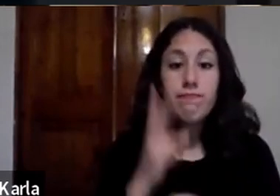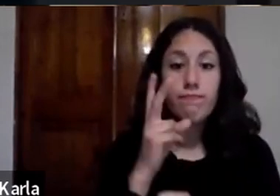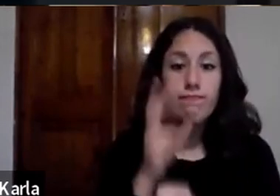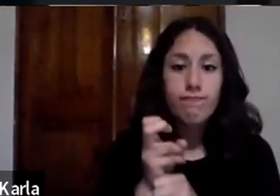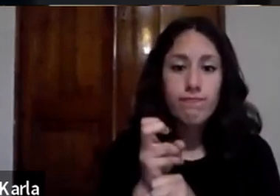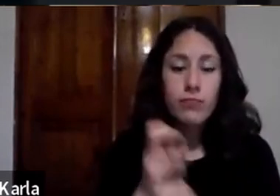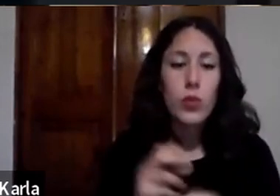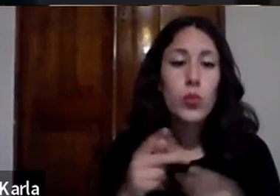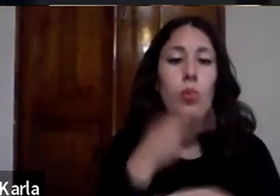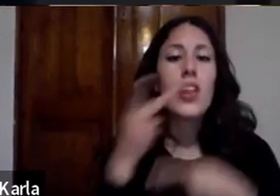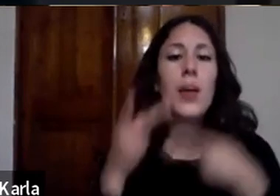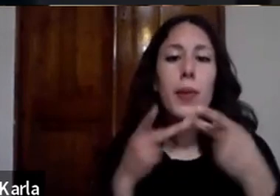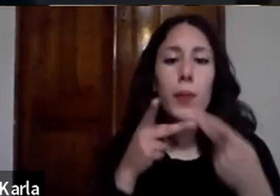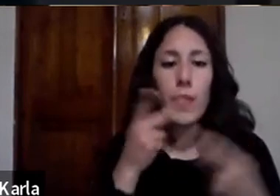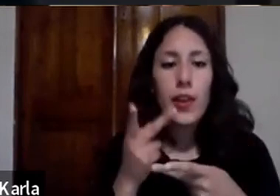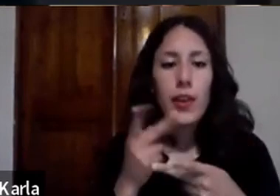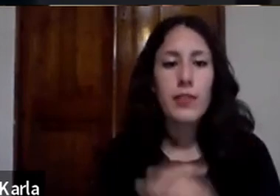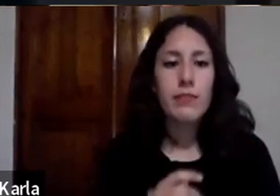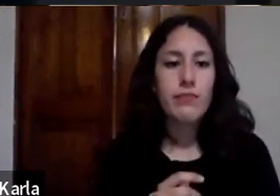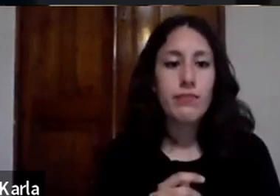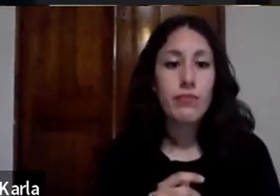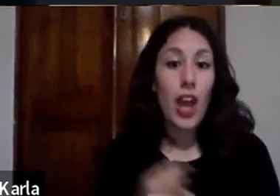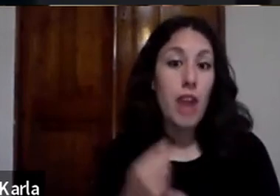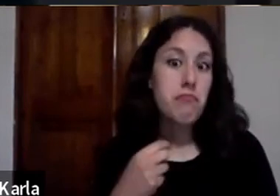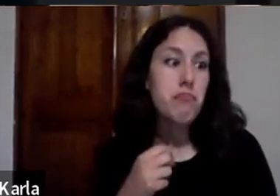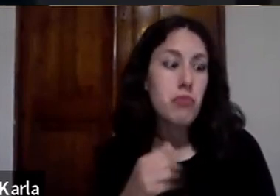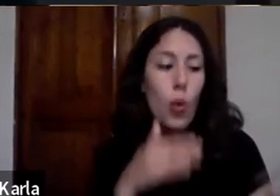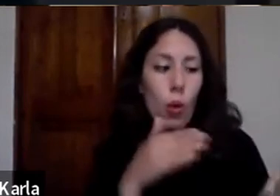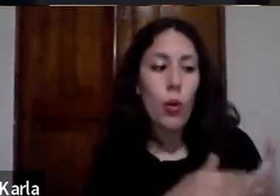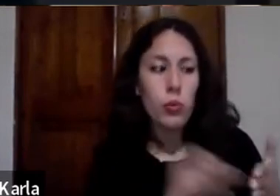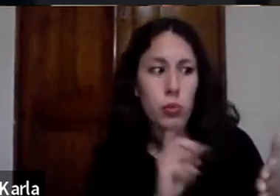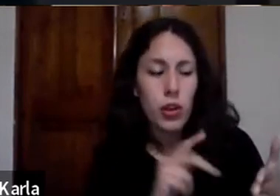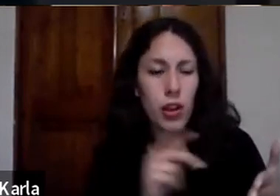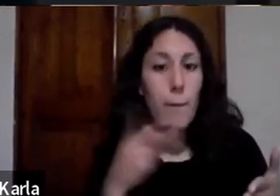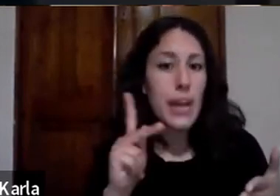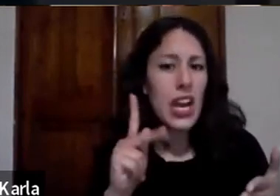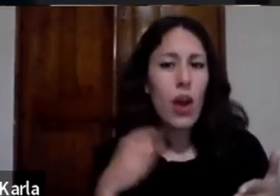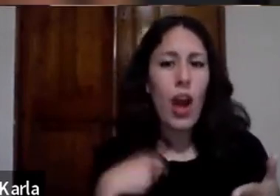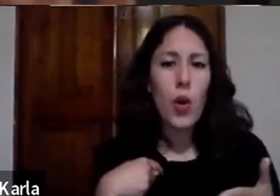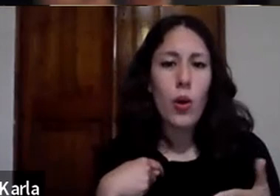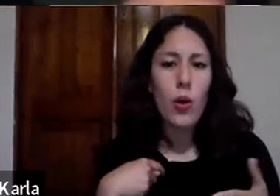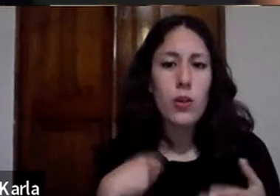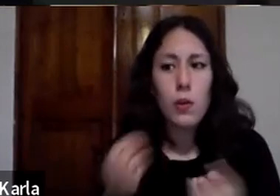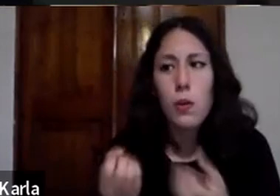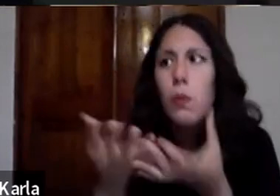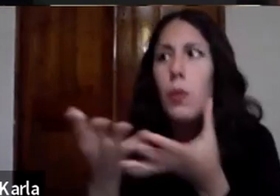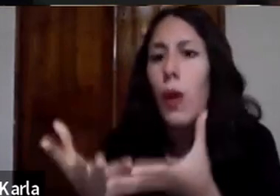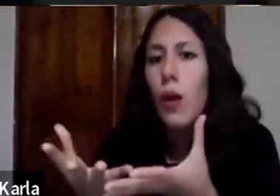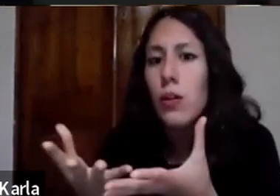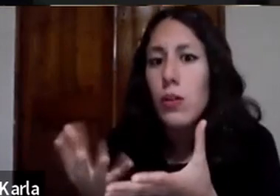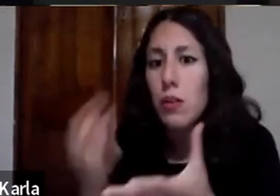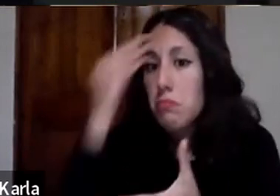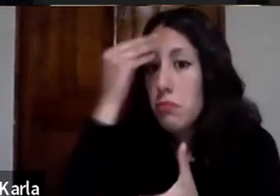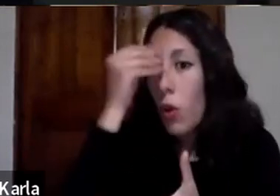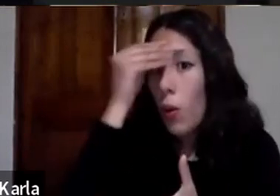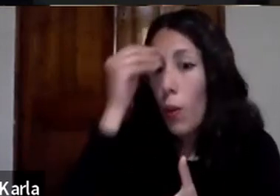sería, ¿y qué ofrezco en la cuaresma para moverme cada vez más a ser